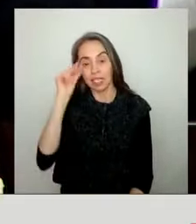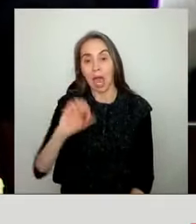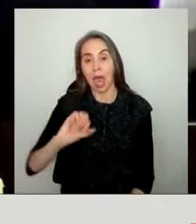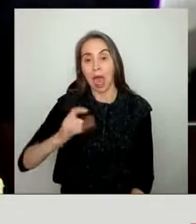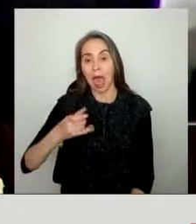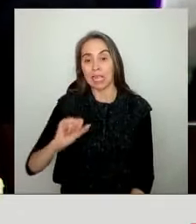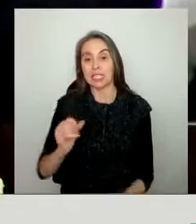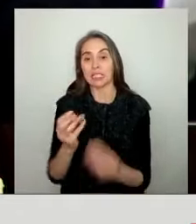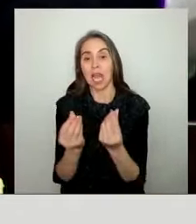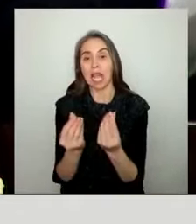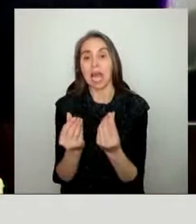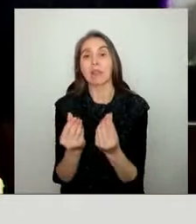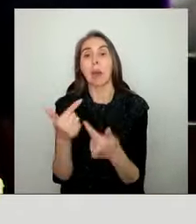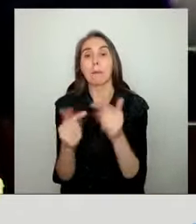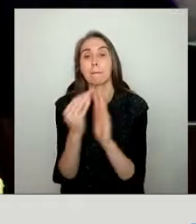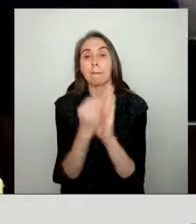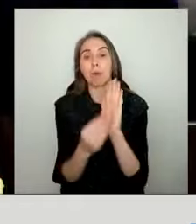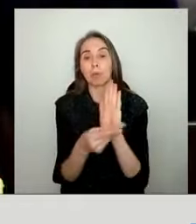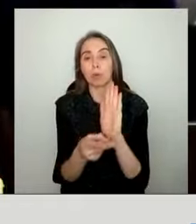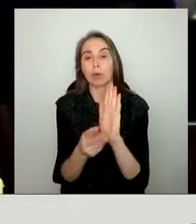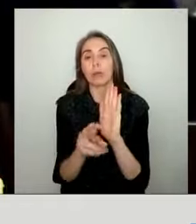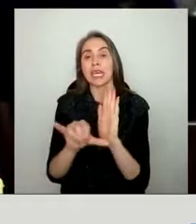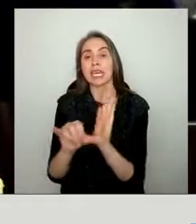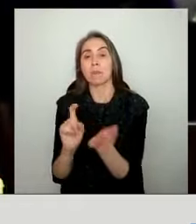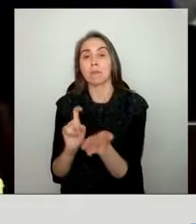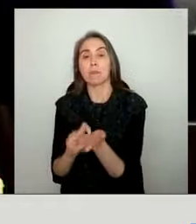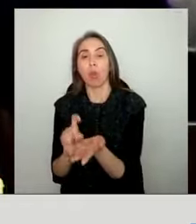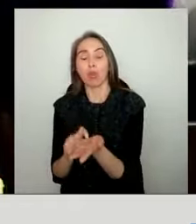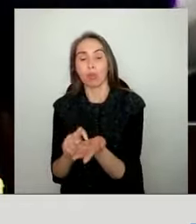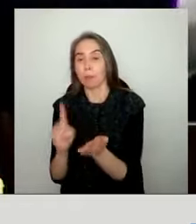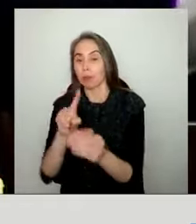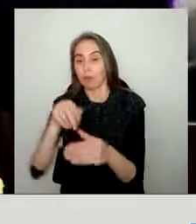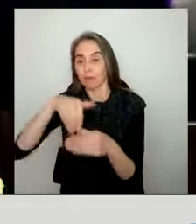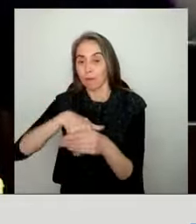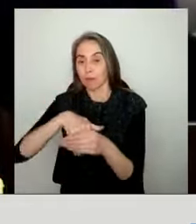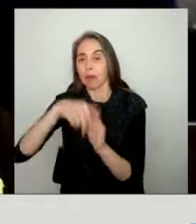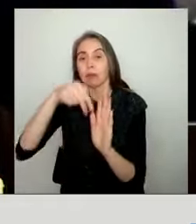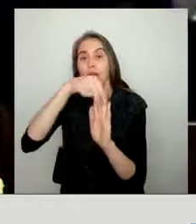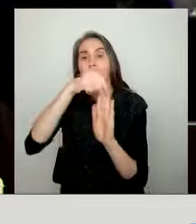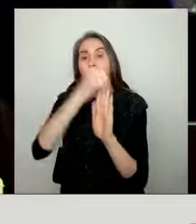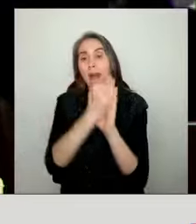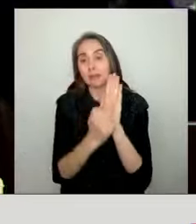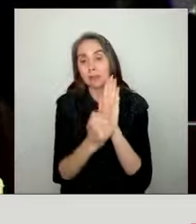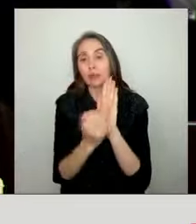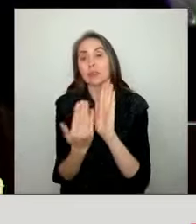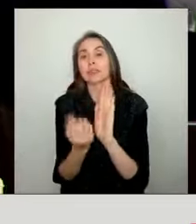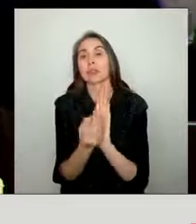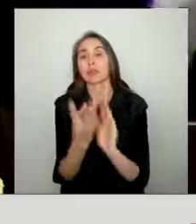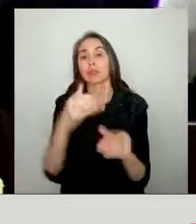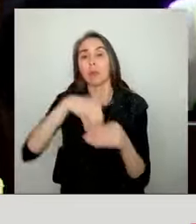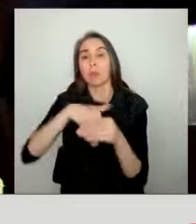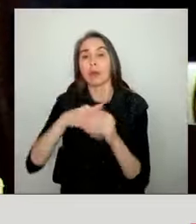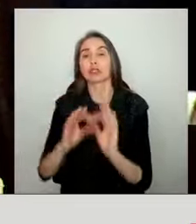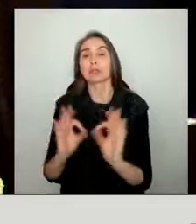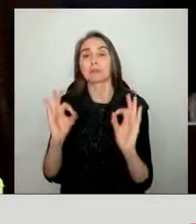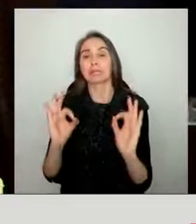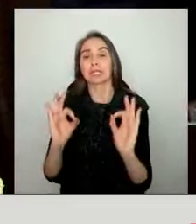políticas públicas y la productividad con la salvad de las normas que requieren cuórum especial de aprobación en